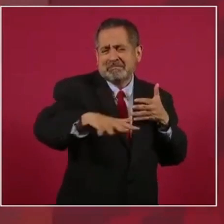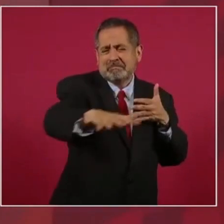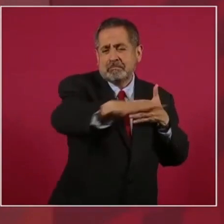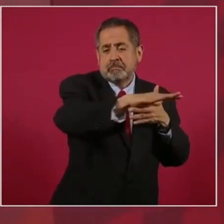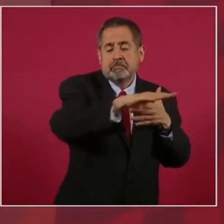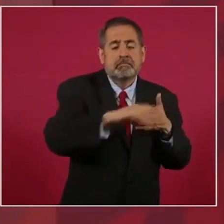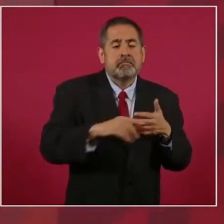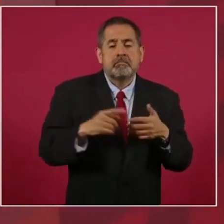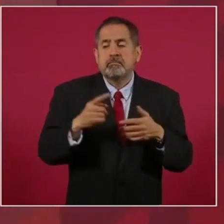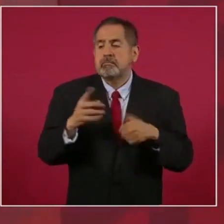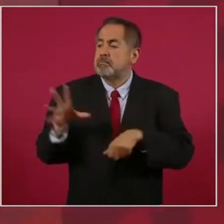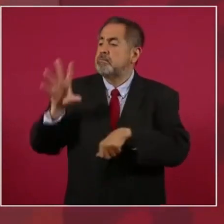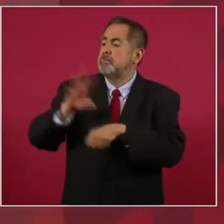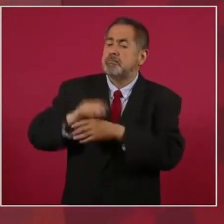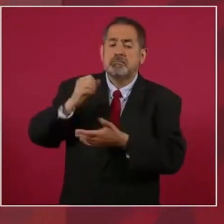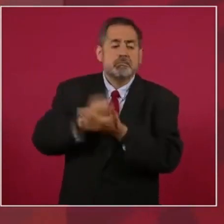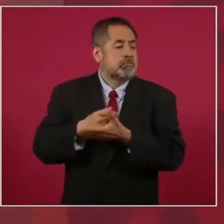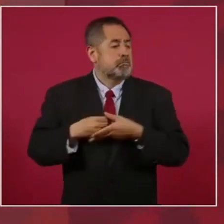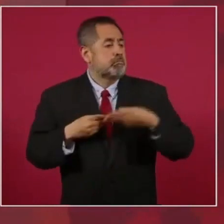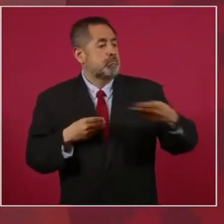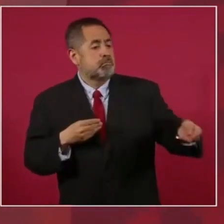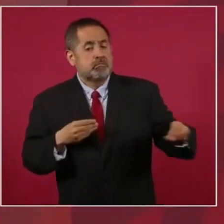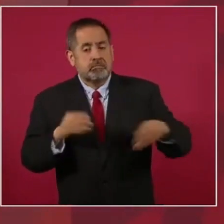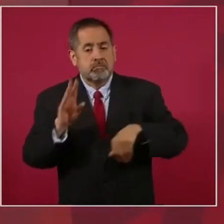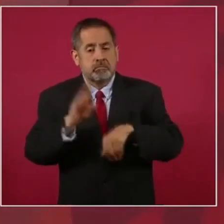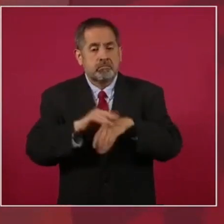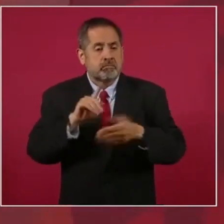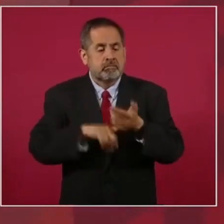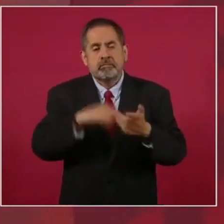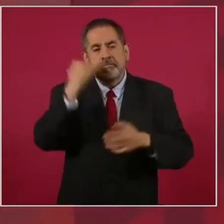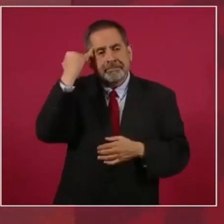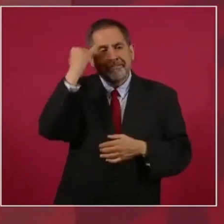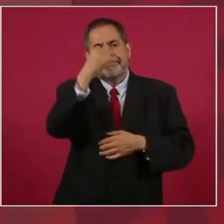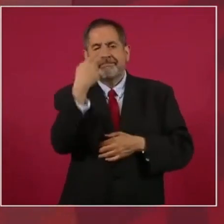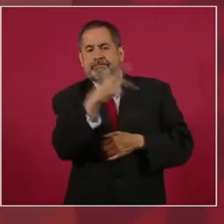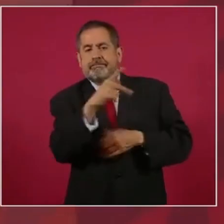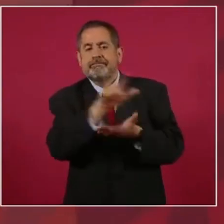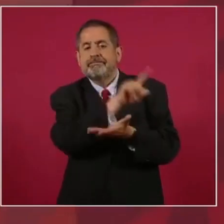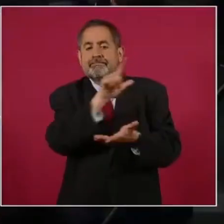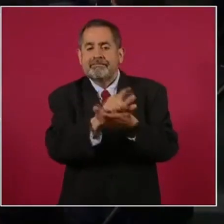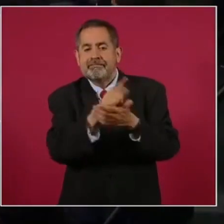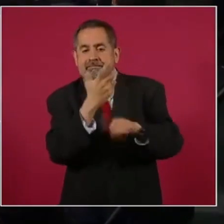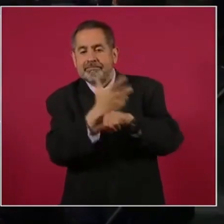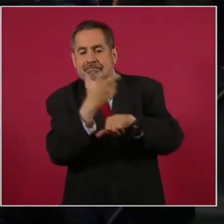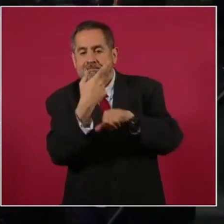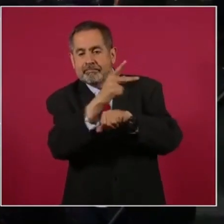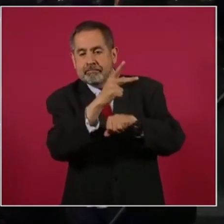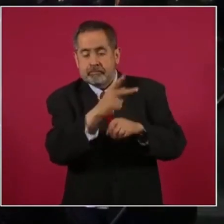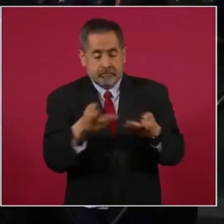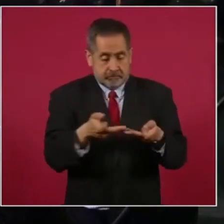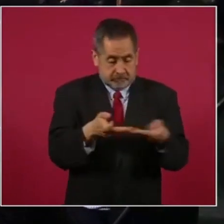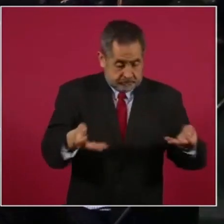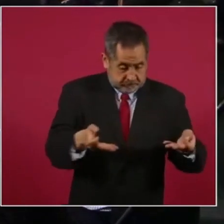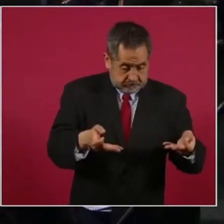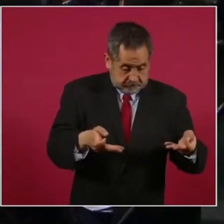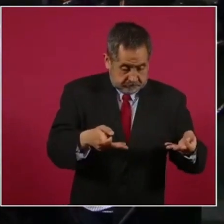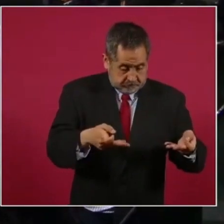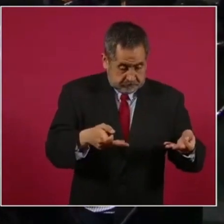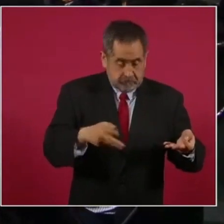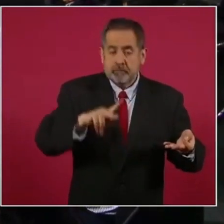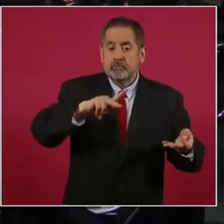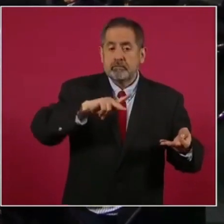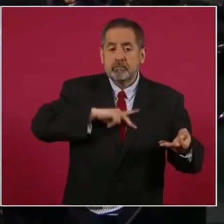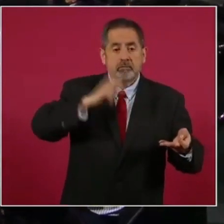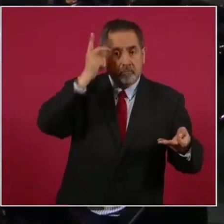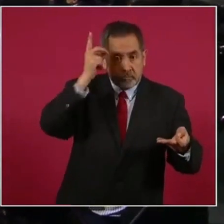la concepción jurídica anglosajona de que el dueño de la tierra era el dueño también del